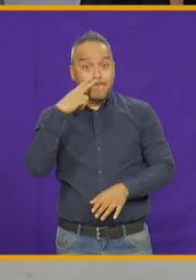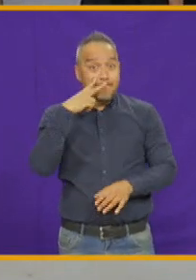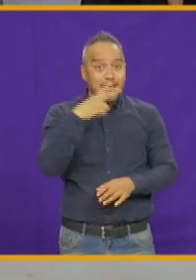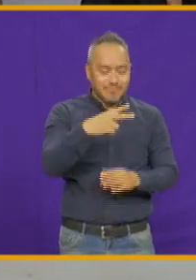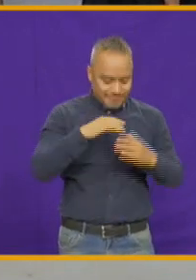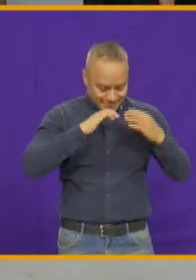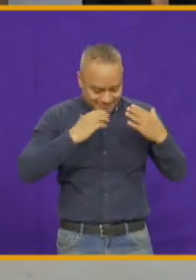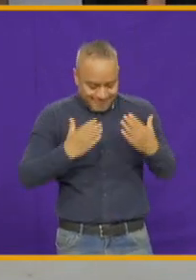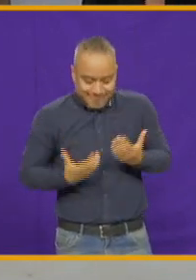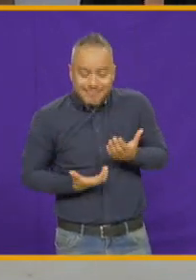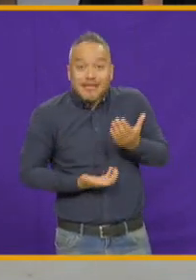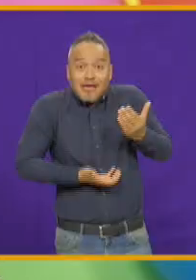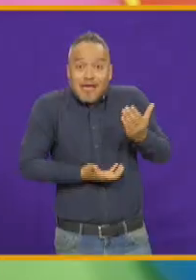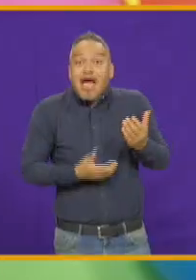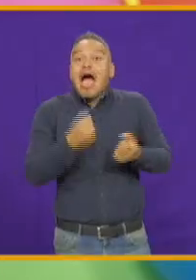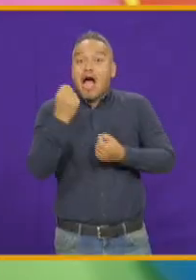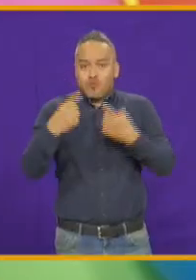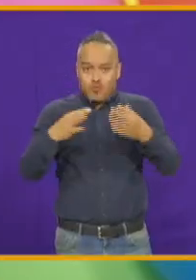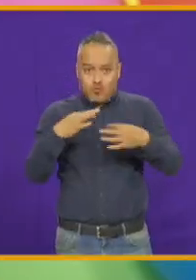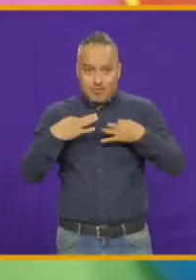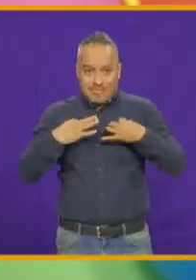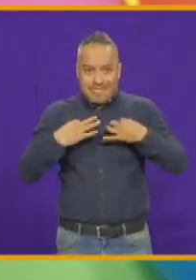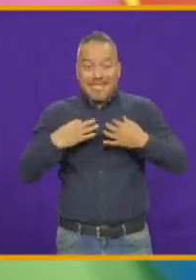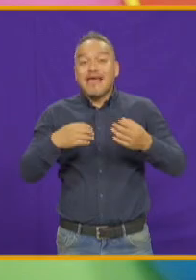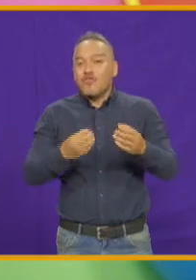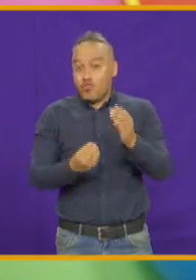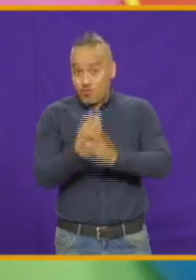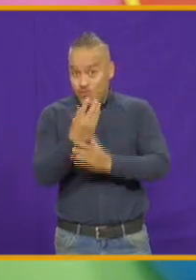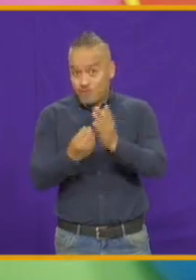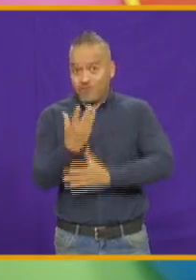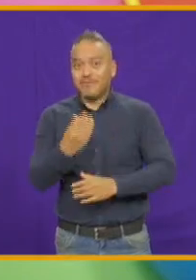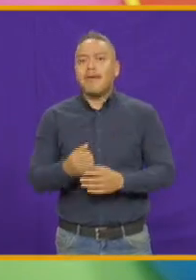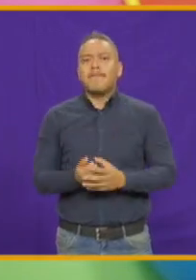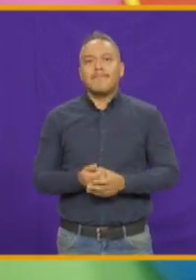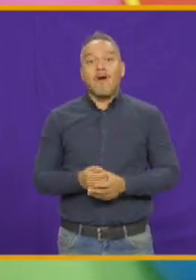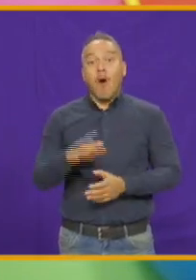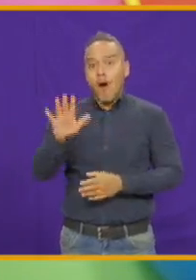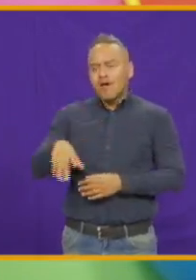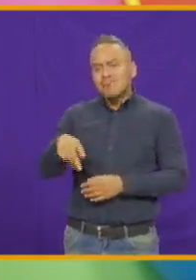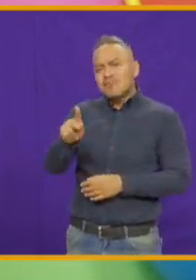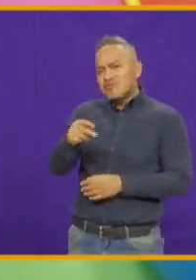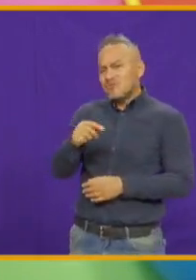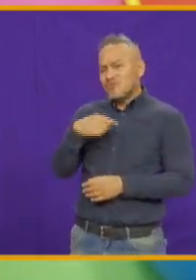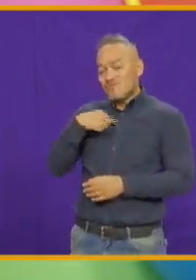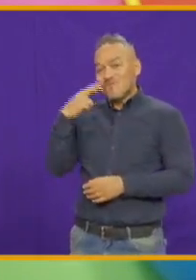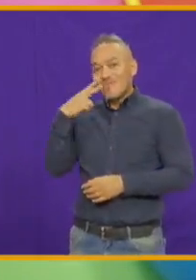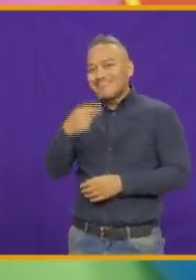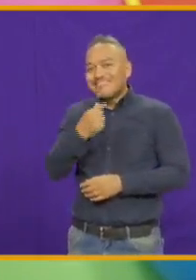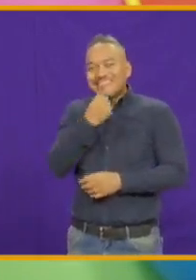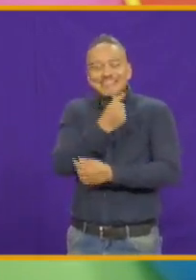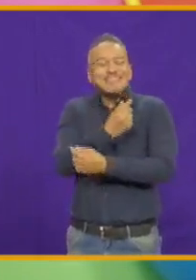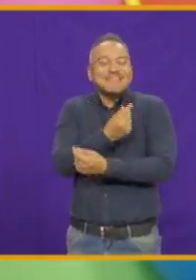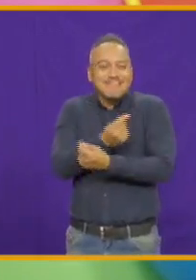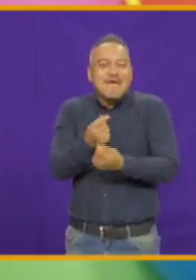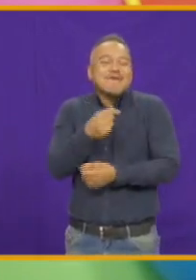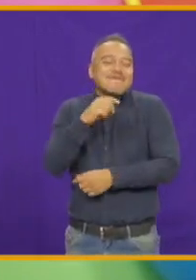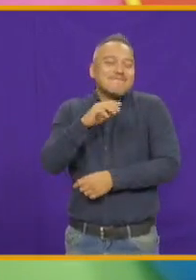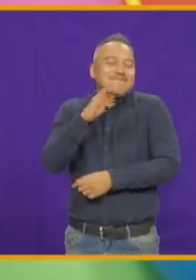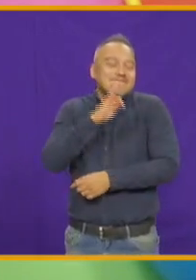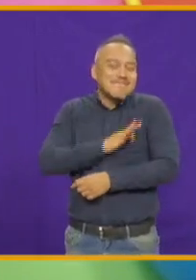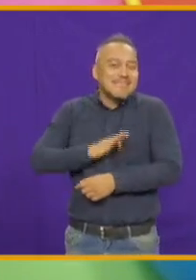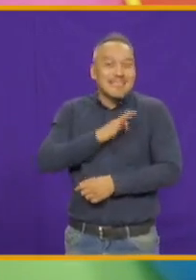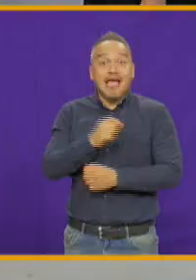ergonómicos modernos pero todos vienen tal cual del rebozo Oye y los niños y las niñas están felices algunos están hasta dormidos mientras mamá baila